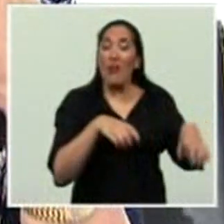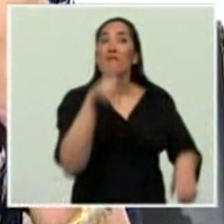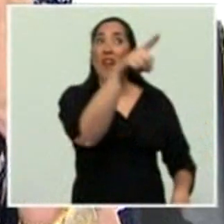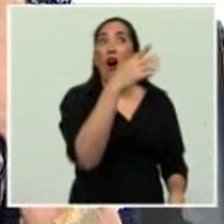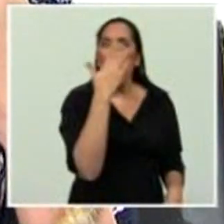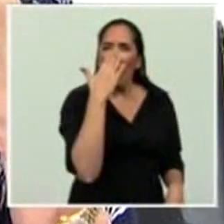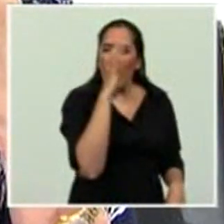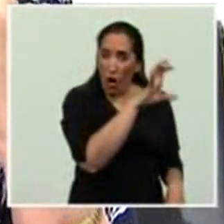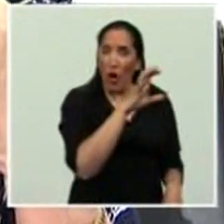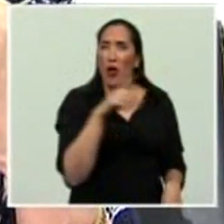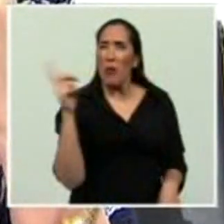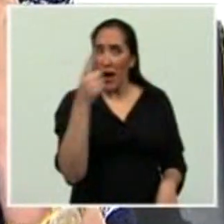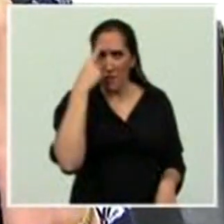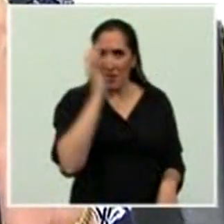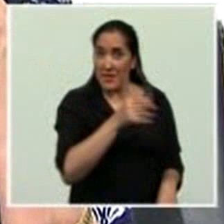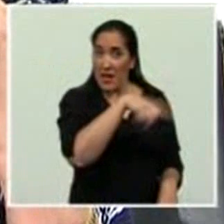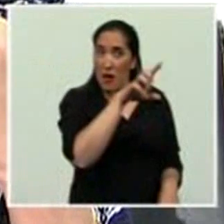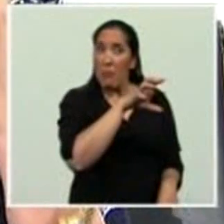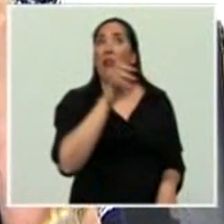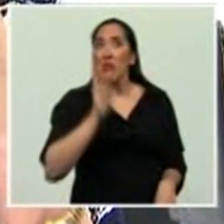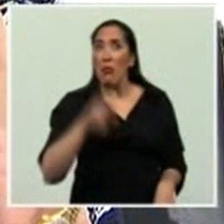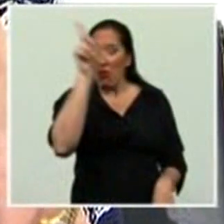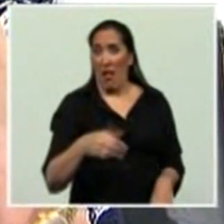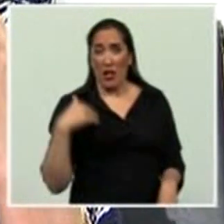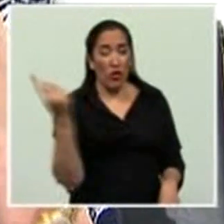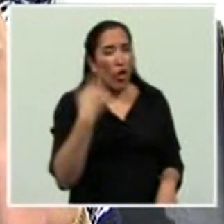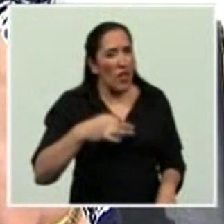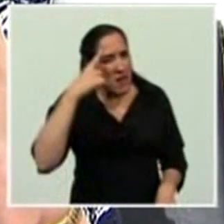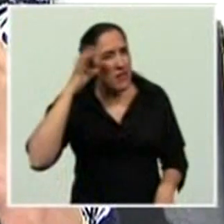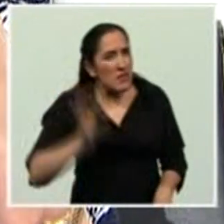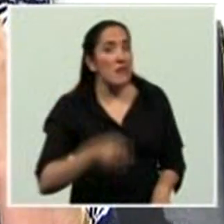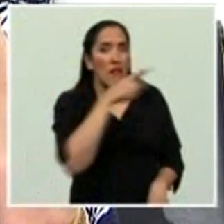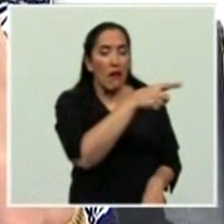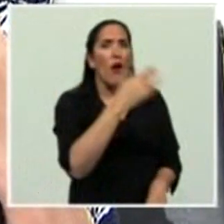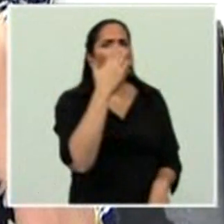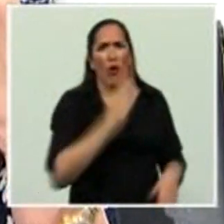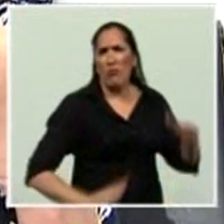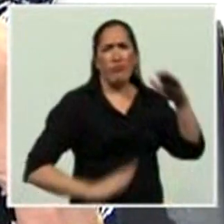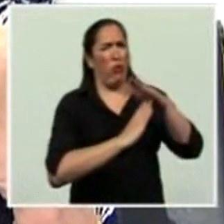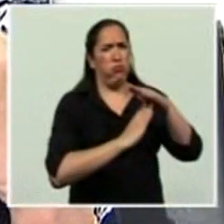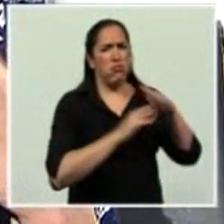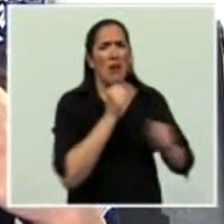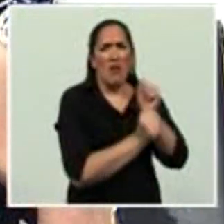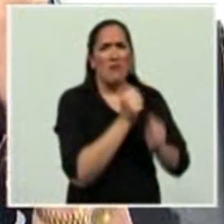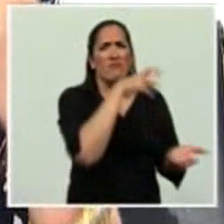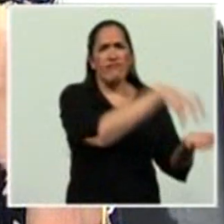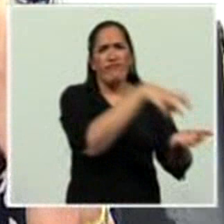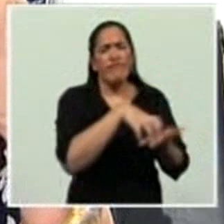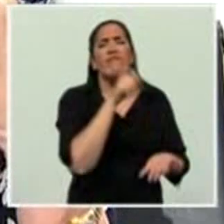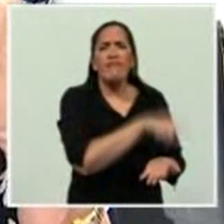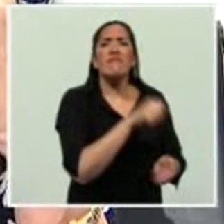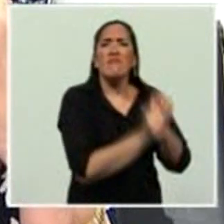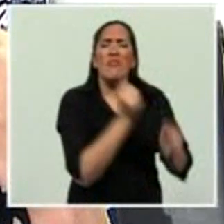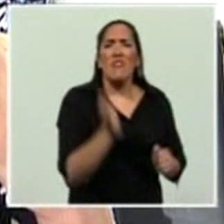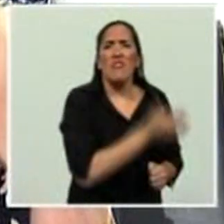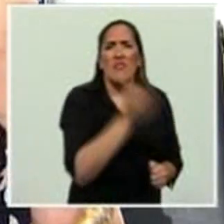cordobeses y todos los argentinos fue líder en materia de producción ferroviaria materfer y los principales